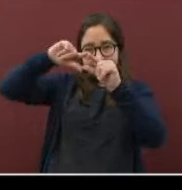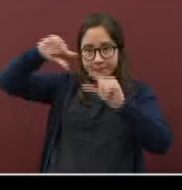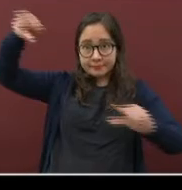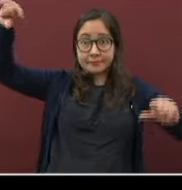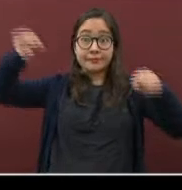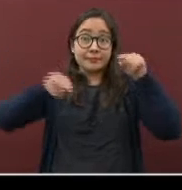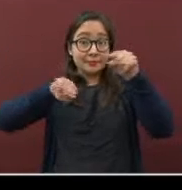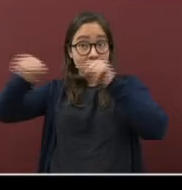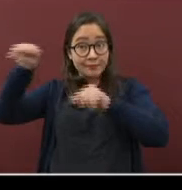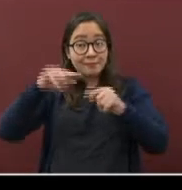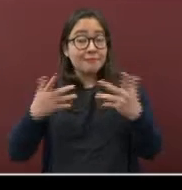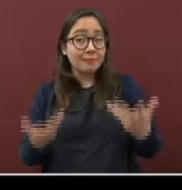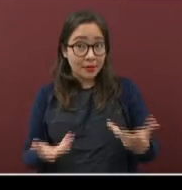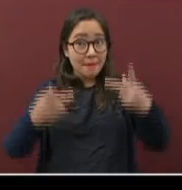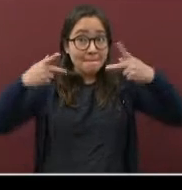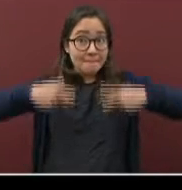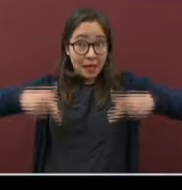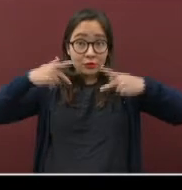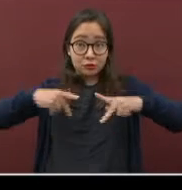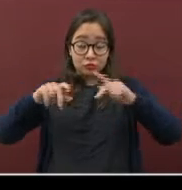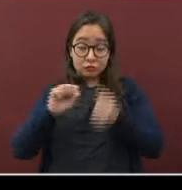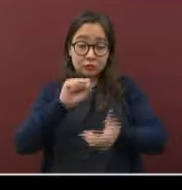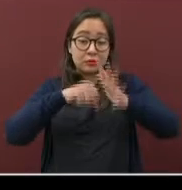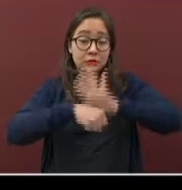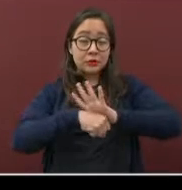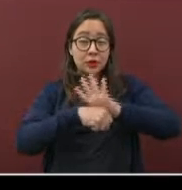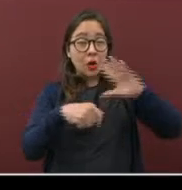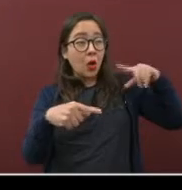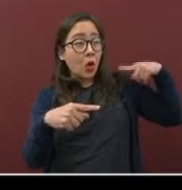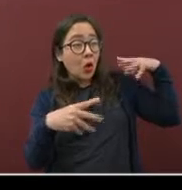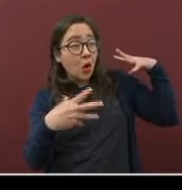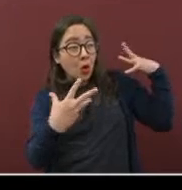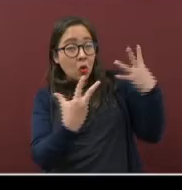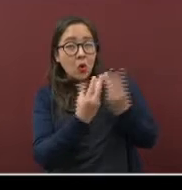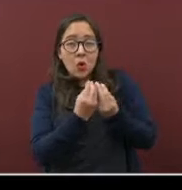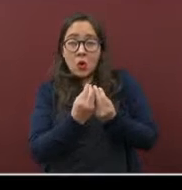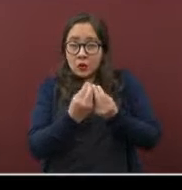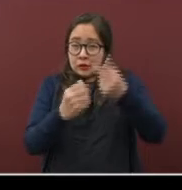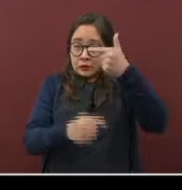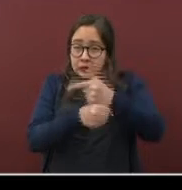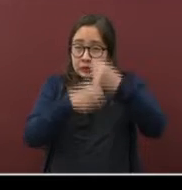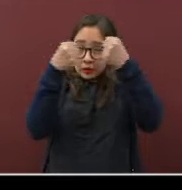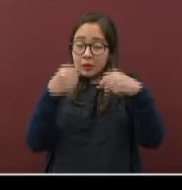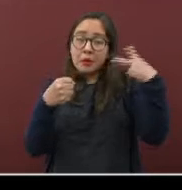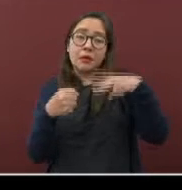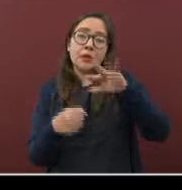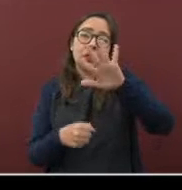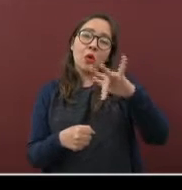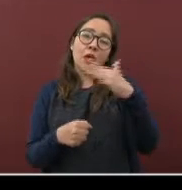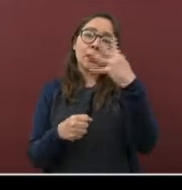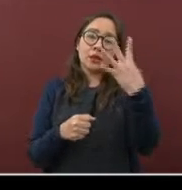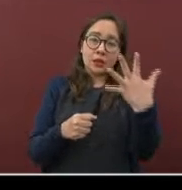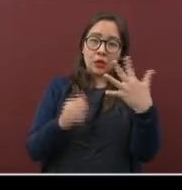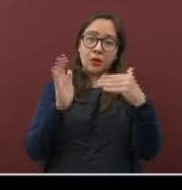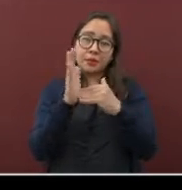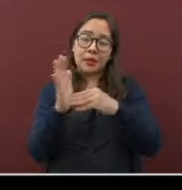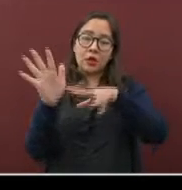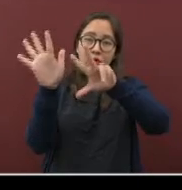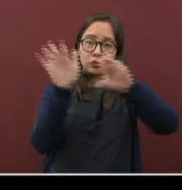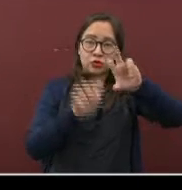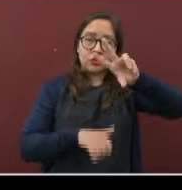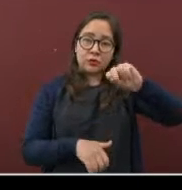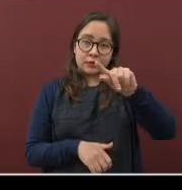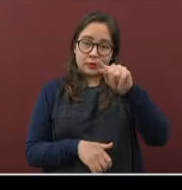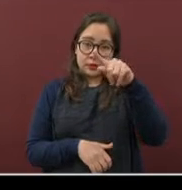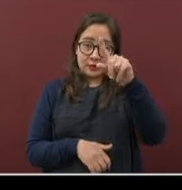los enfermos positivos para sars cop 2 registrados suman 55 mil 879 se